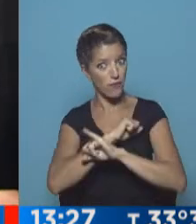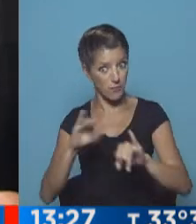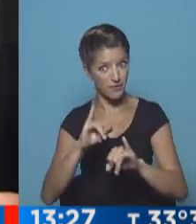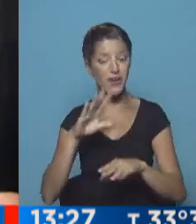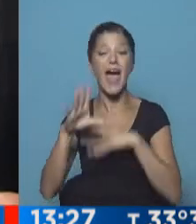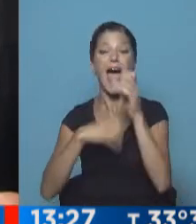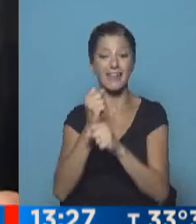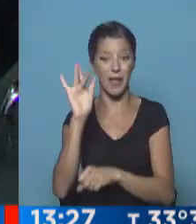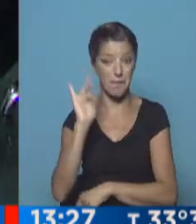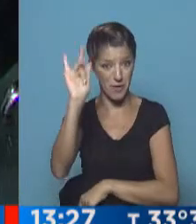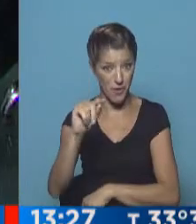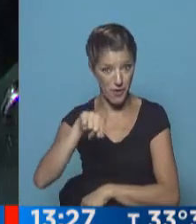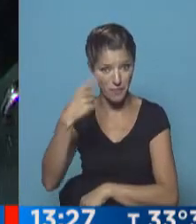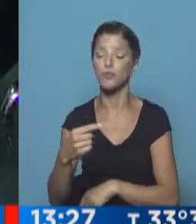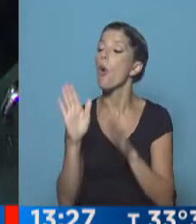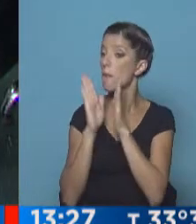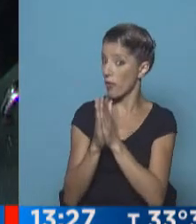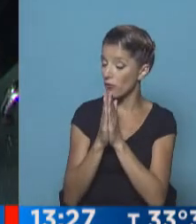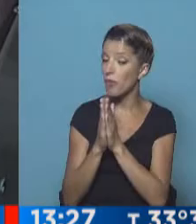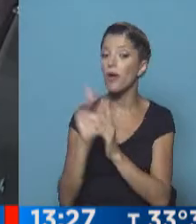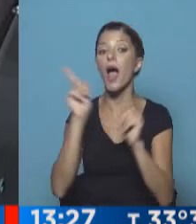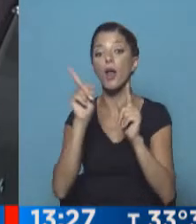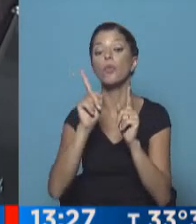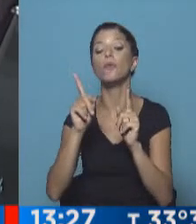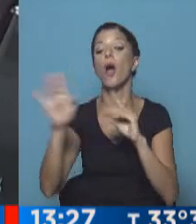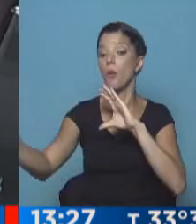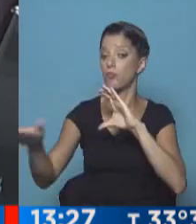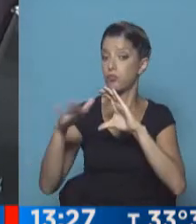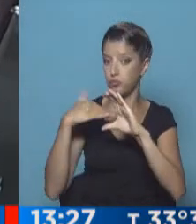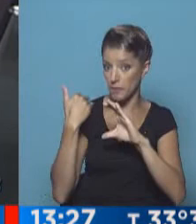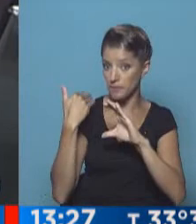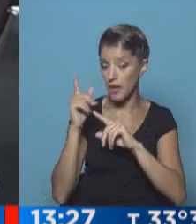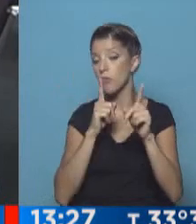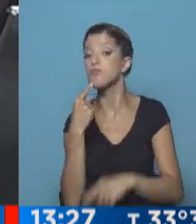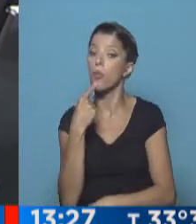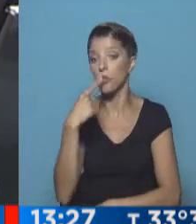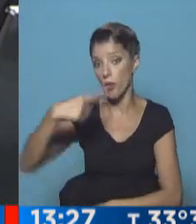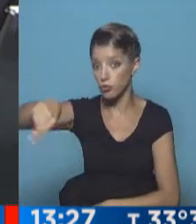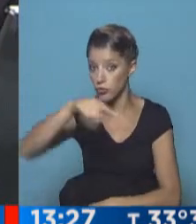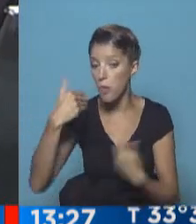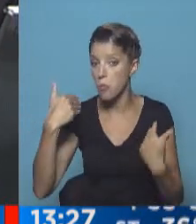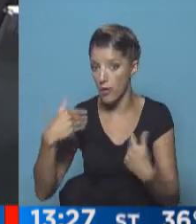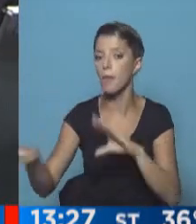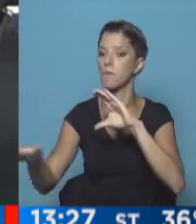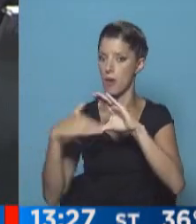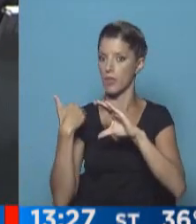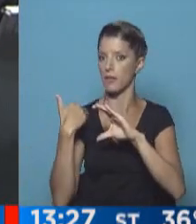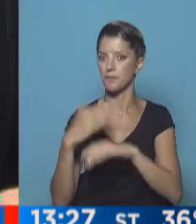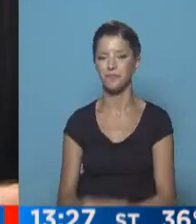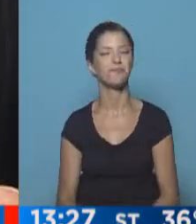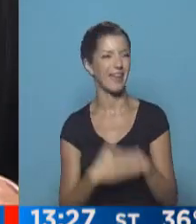semana por favor consulta visión 7 con seis puntos puntuar cualquier duda que ustedes tienen no duden nos consultan